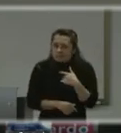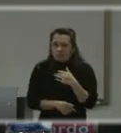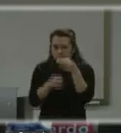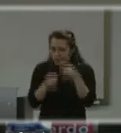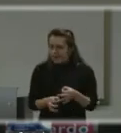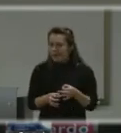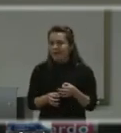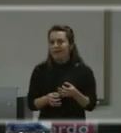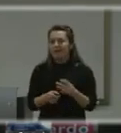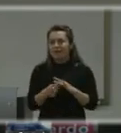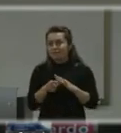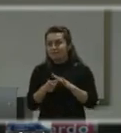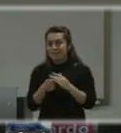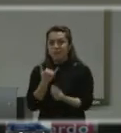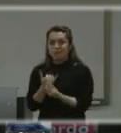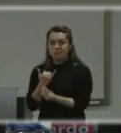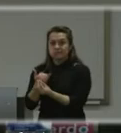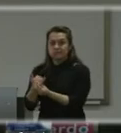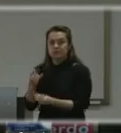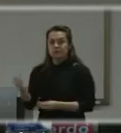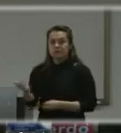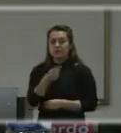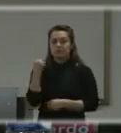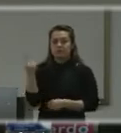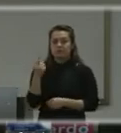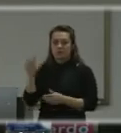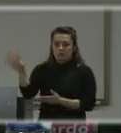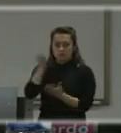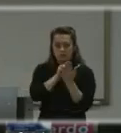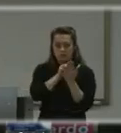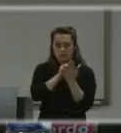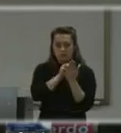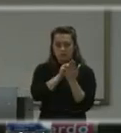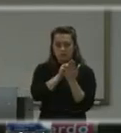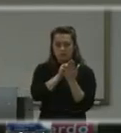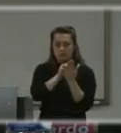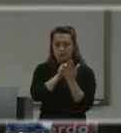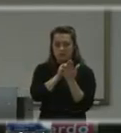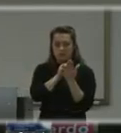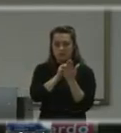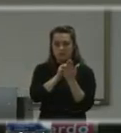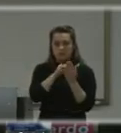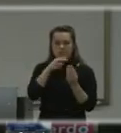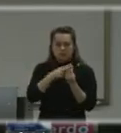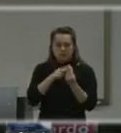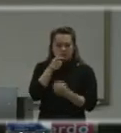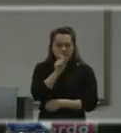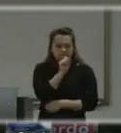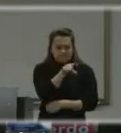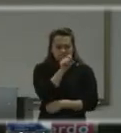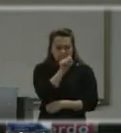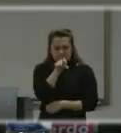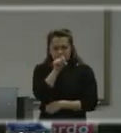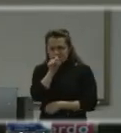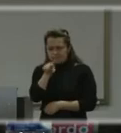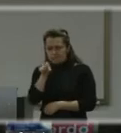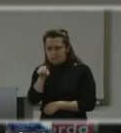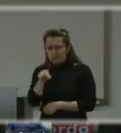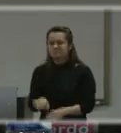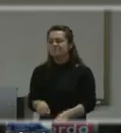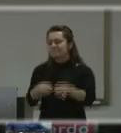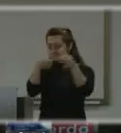además también, digamos, tenerlo en un instrumento tan riguroso, pues nos